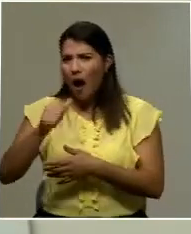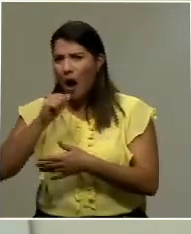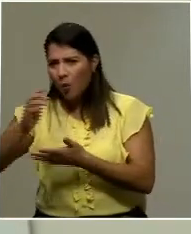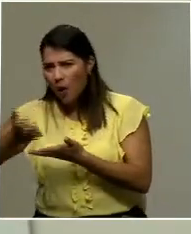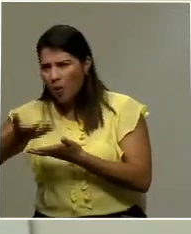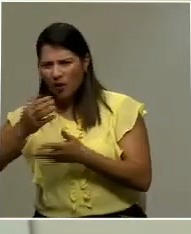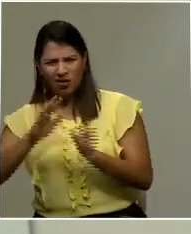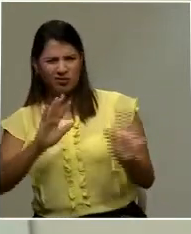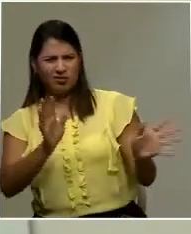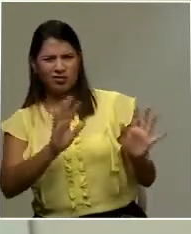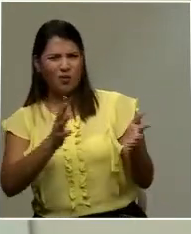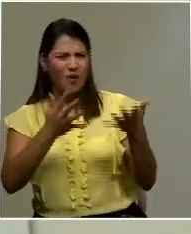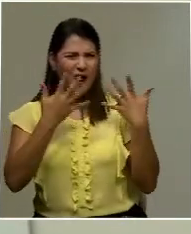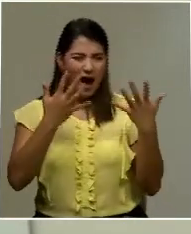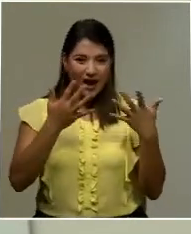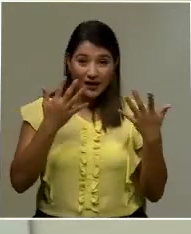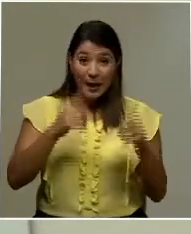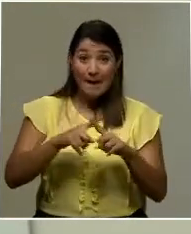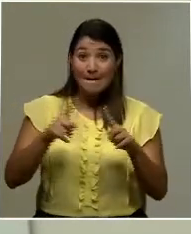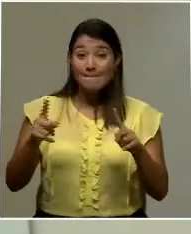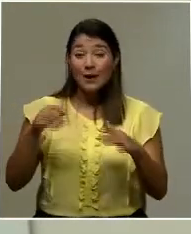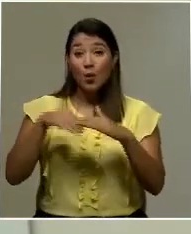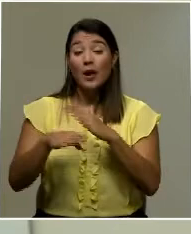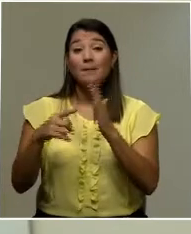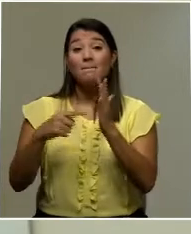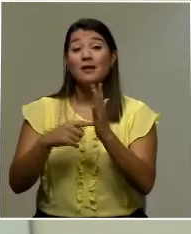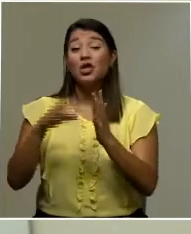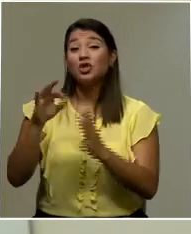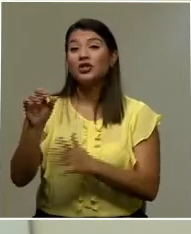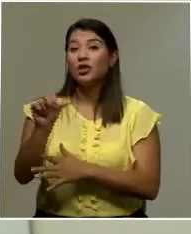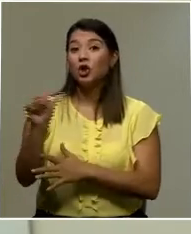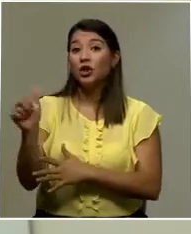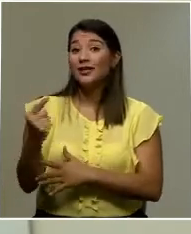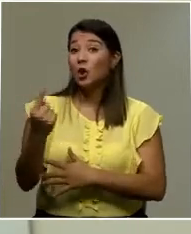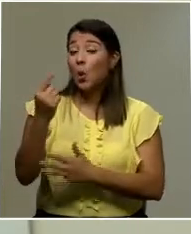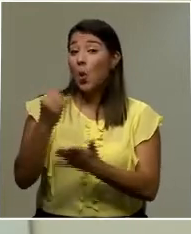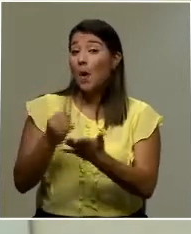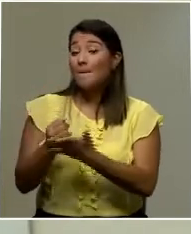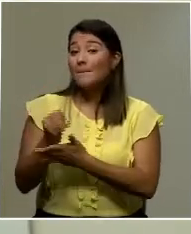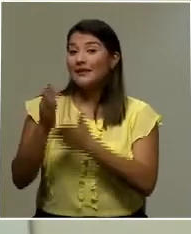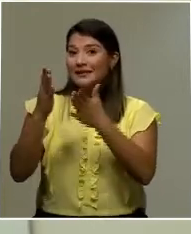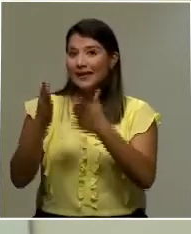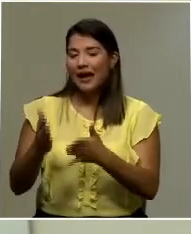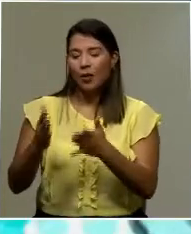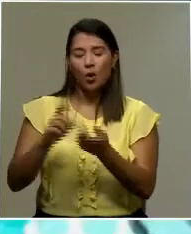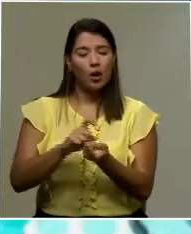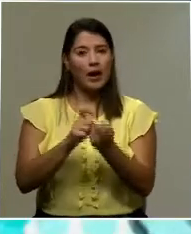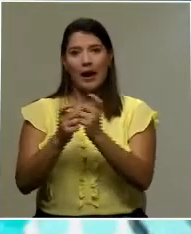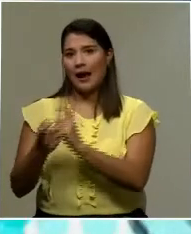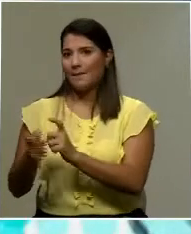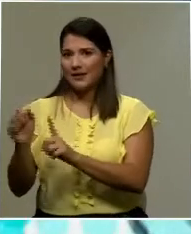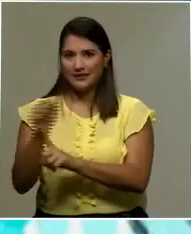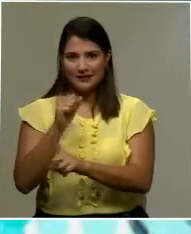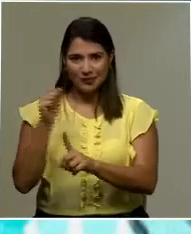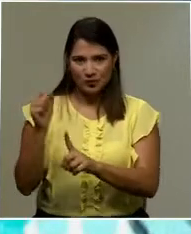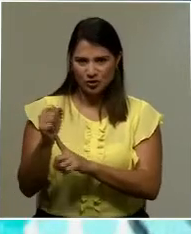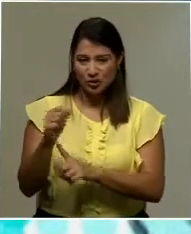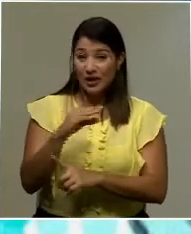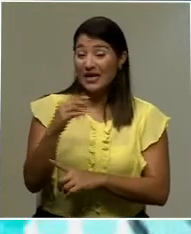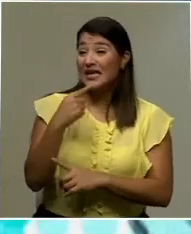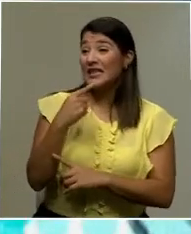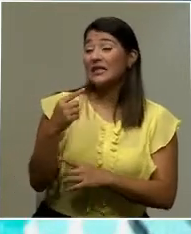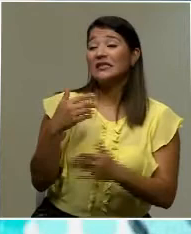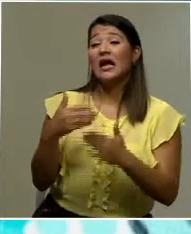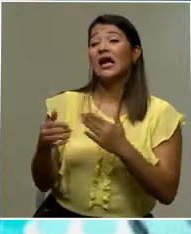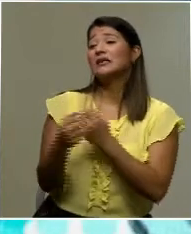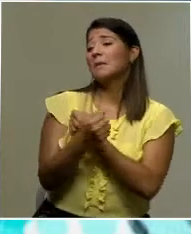agua. Pero en 1910 hay un investigador que da la vuelta a la tortilla y dice que es casi imposible